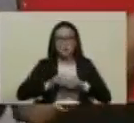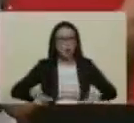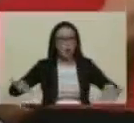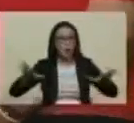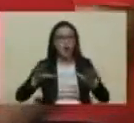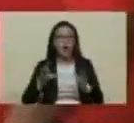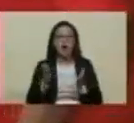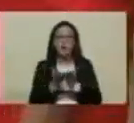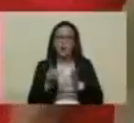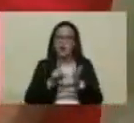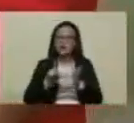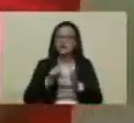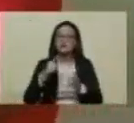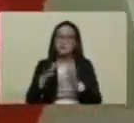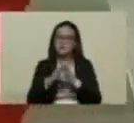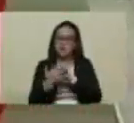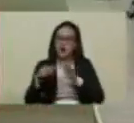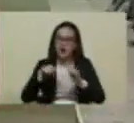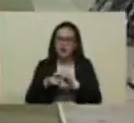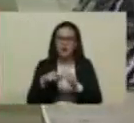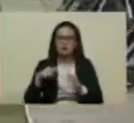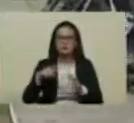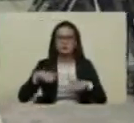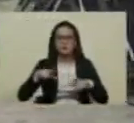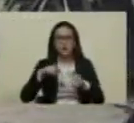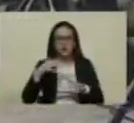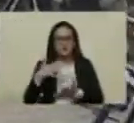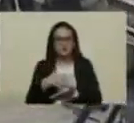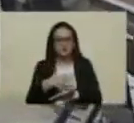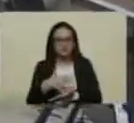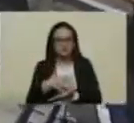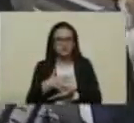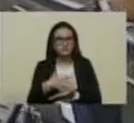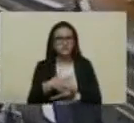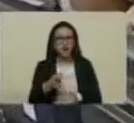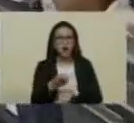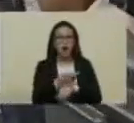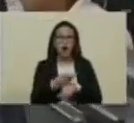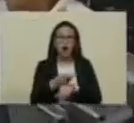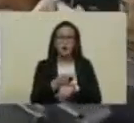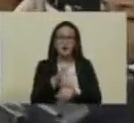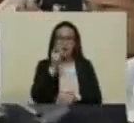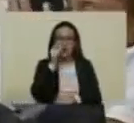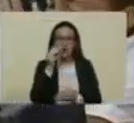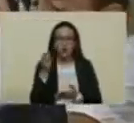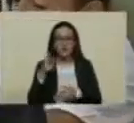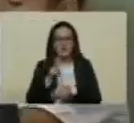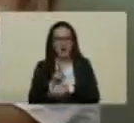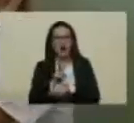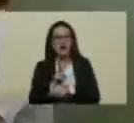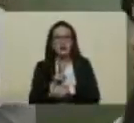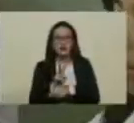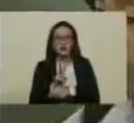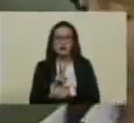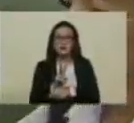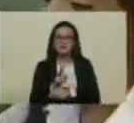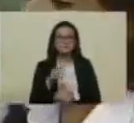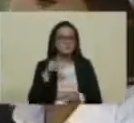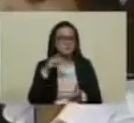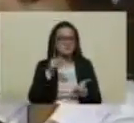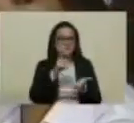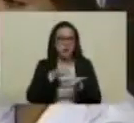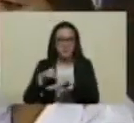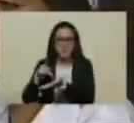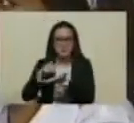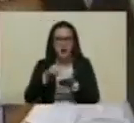escuelas de liceo, sino también en los barrios, en los sectores populares. Y como lo dijo nuestro gobernador José Luis Ezea Carneiro, desde la catacumba, apoyando la revolución